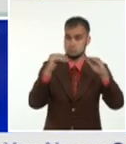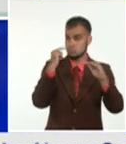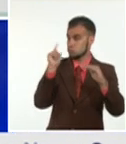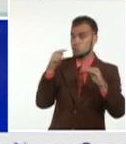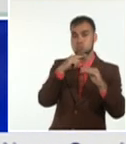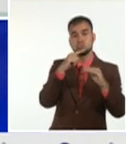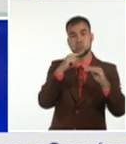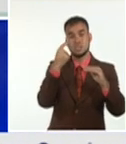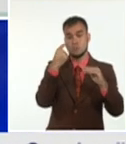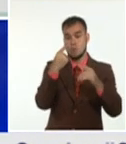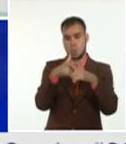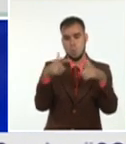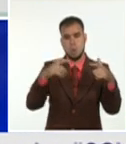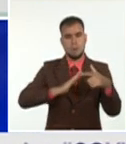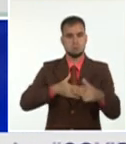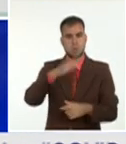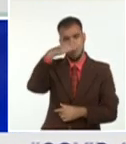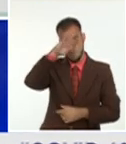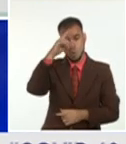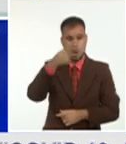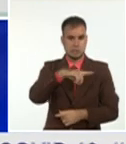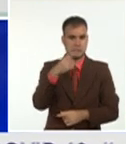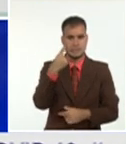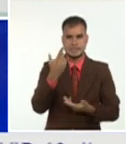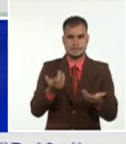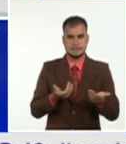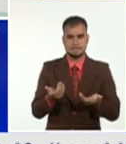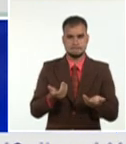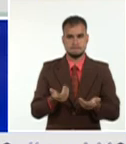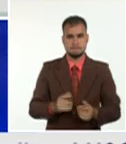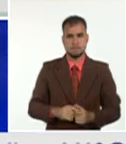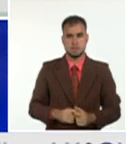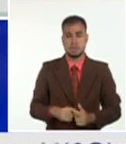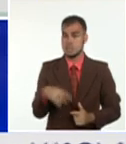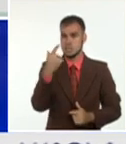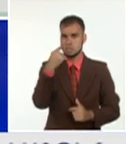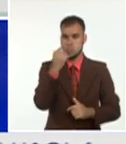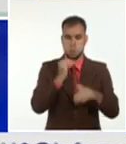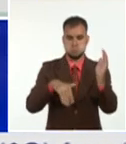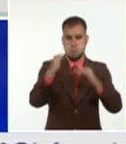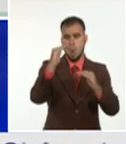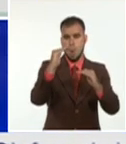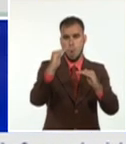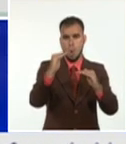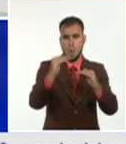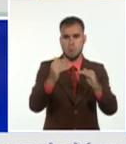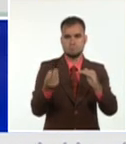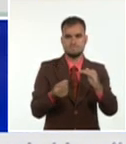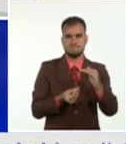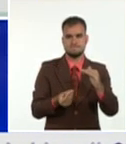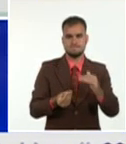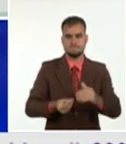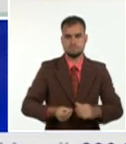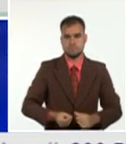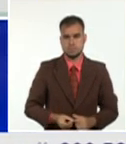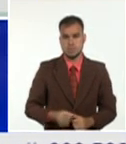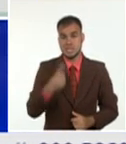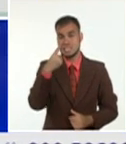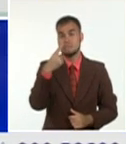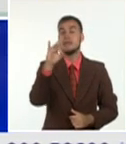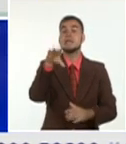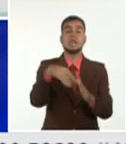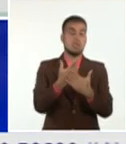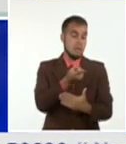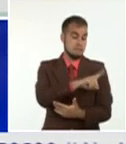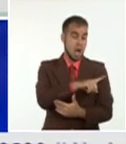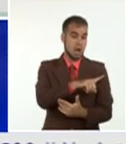número de casos confirmados ayer. Fíjense que sobresale por encima de toda la quincena, pero como